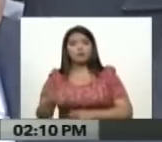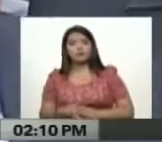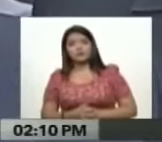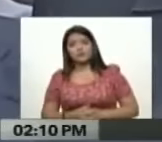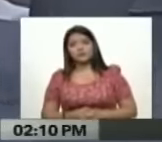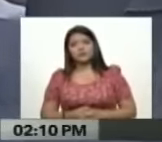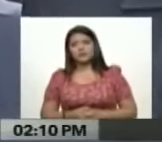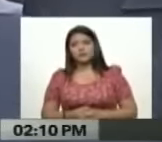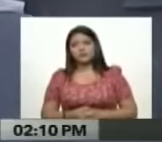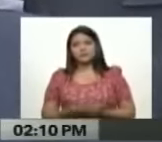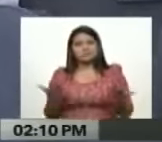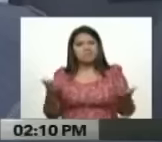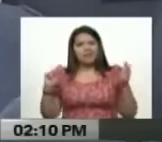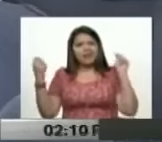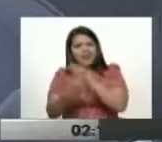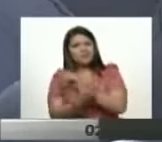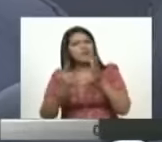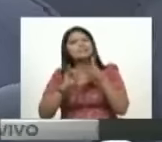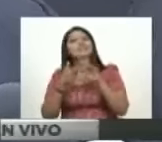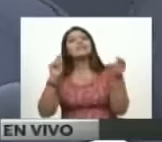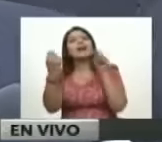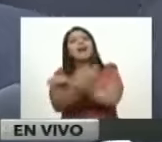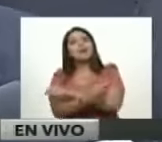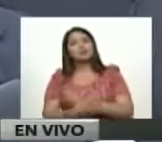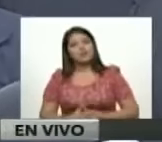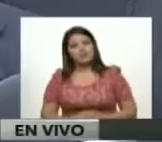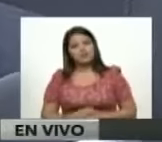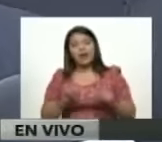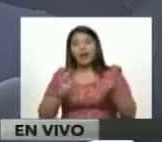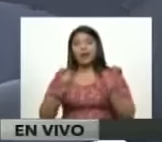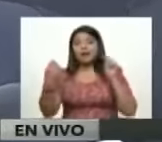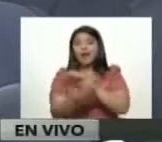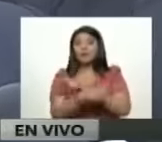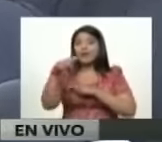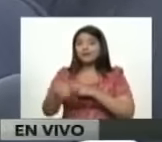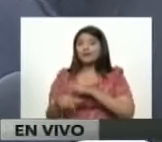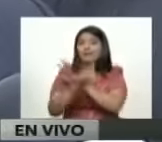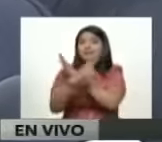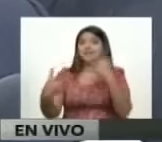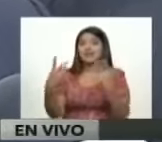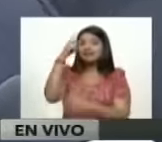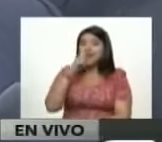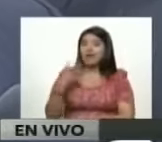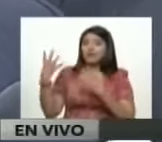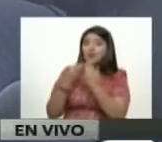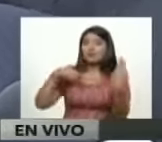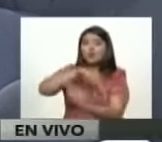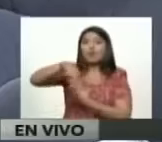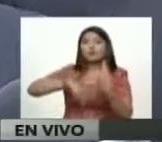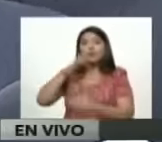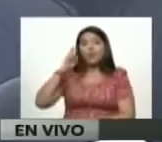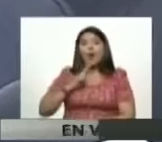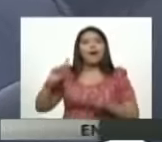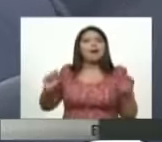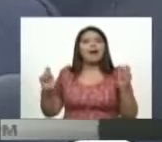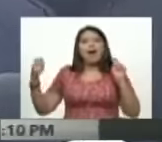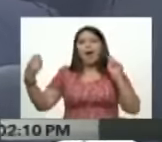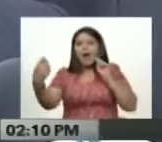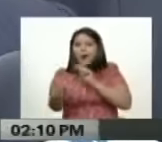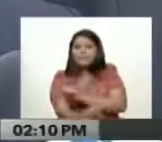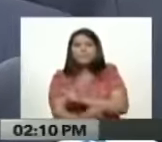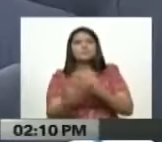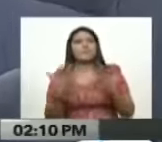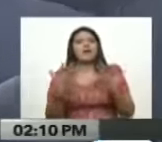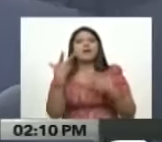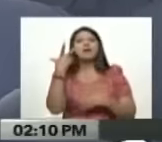¿Cómo va a haber cambio? Bueno, ¿qué significa cambio? El cambio está aquí desde hace 17 años con la revolución bolivariana, todos los cambios que ha habido, de pasar de